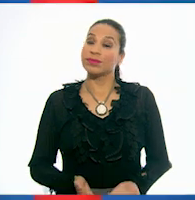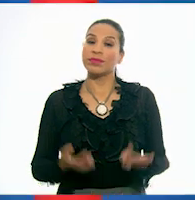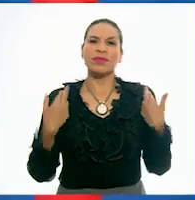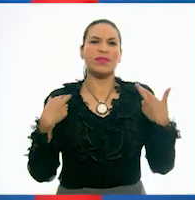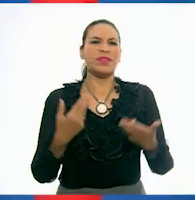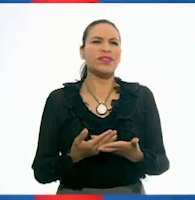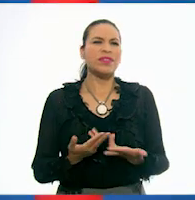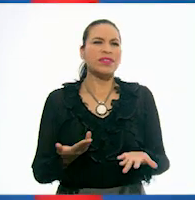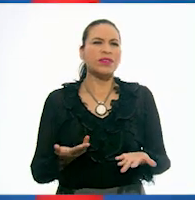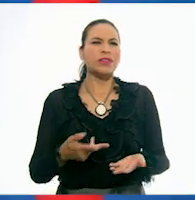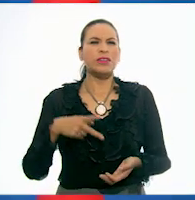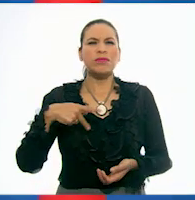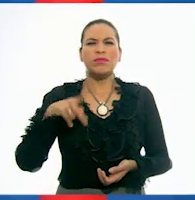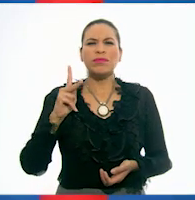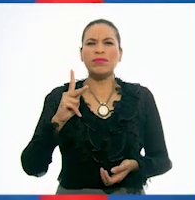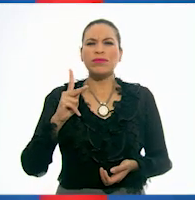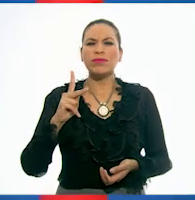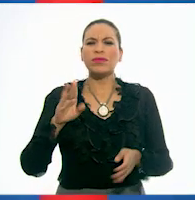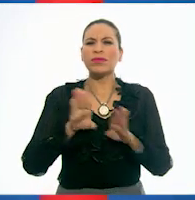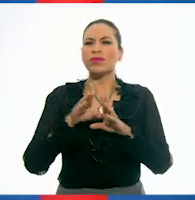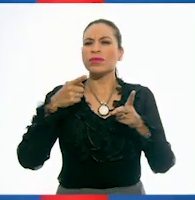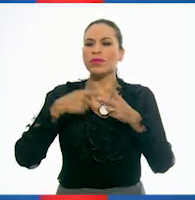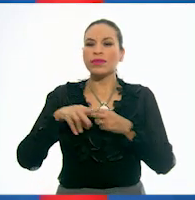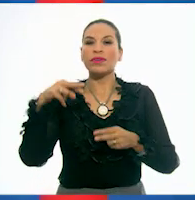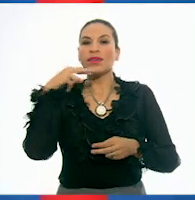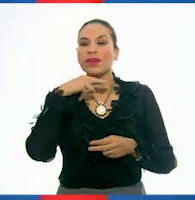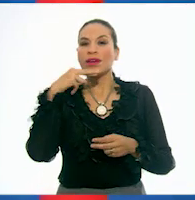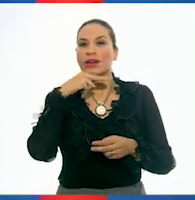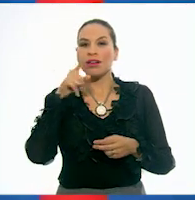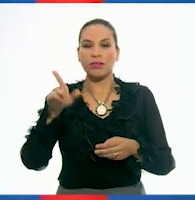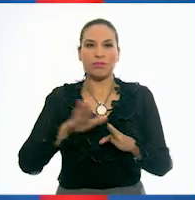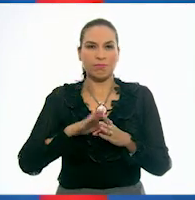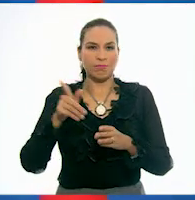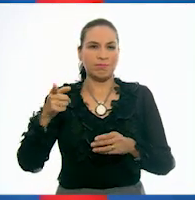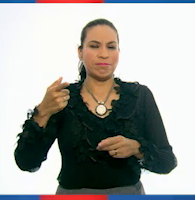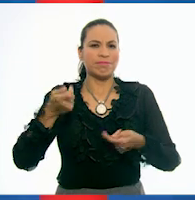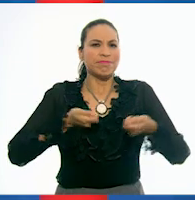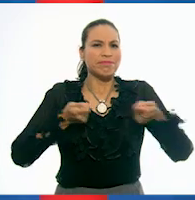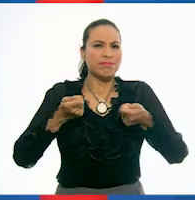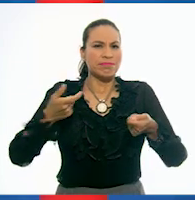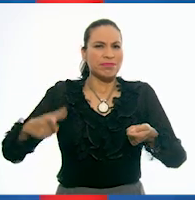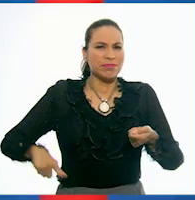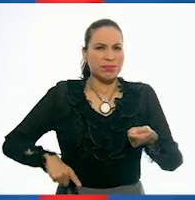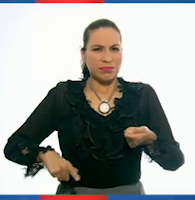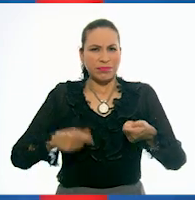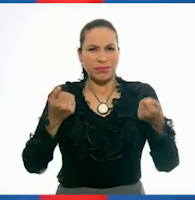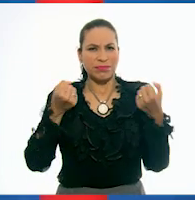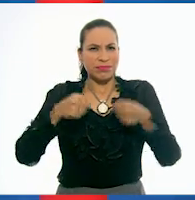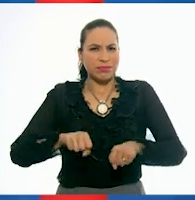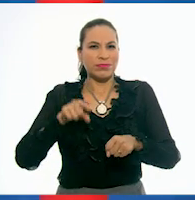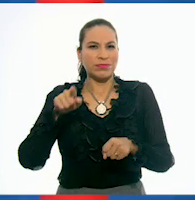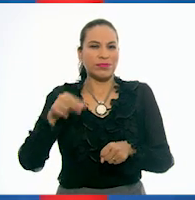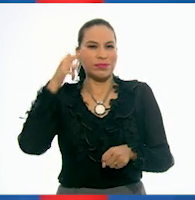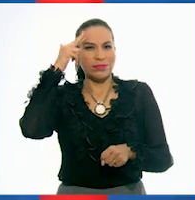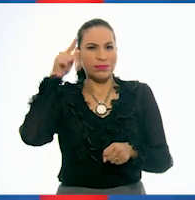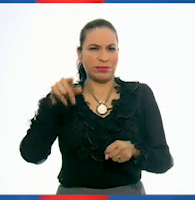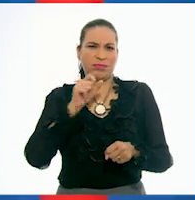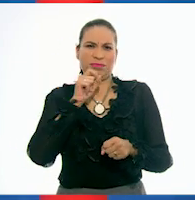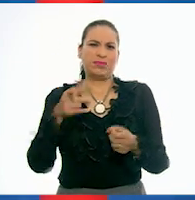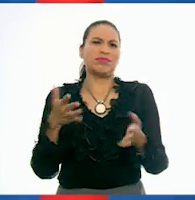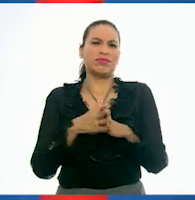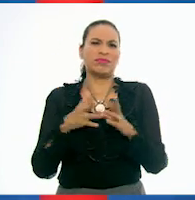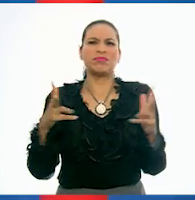Maestra, pero ¿cómo empezó tan rápido la dictadura de Porfirio Díaz? Si él mismo estaba